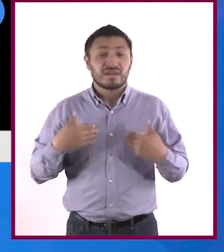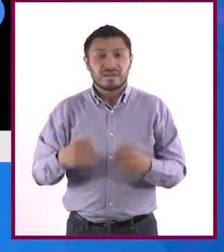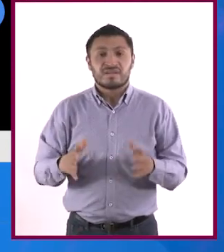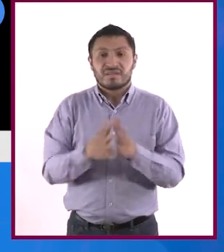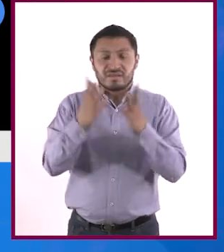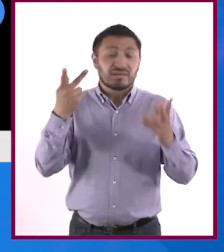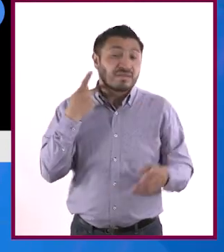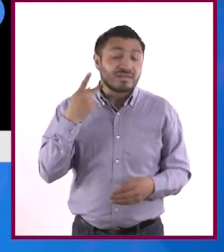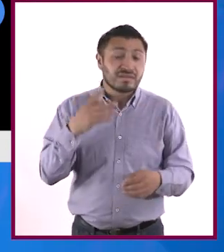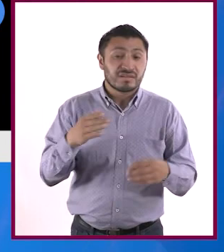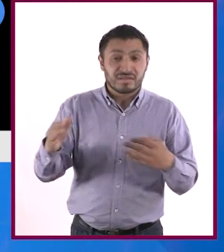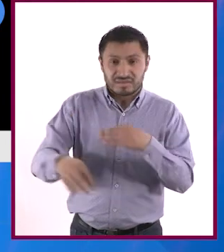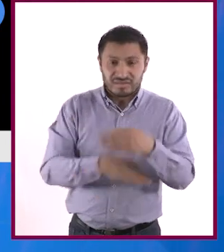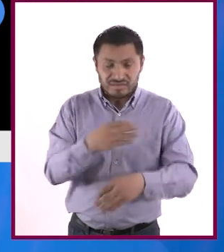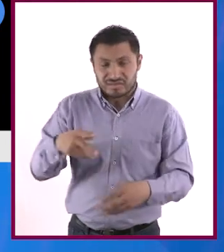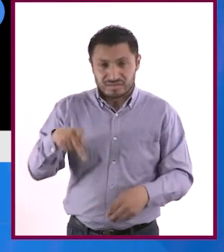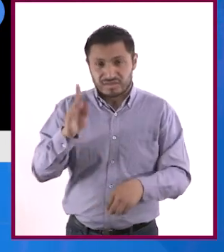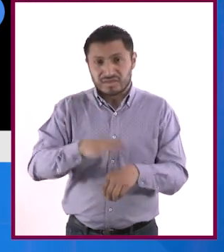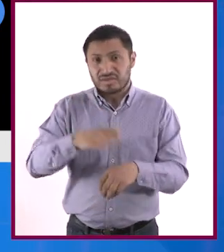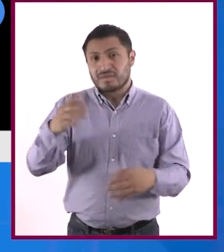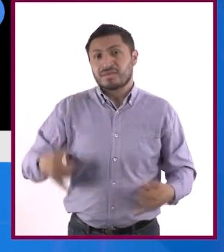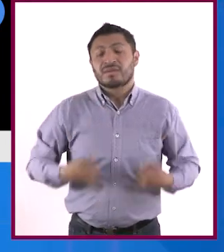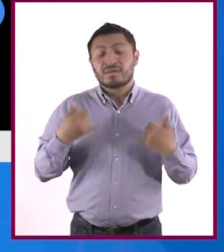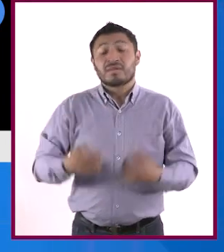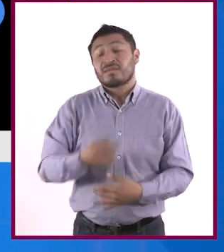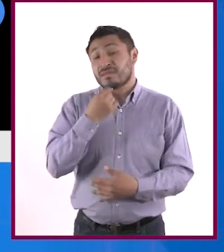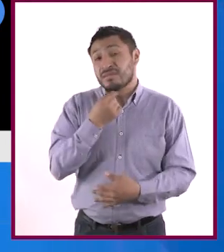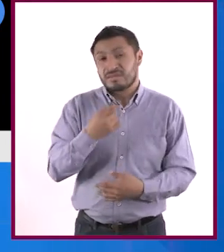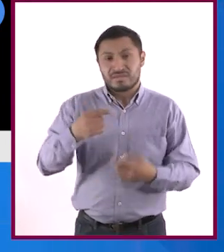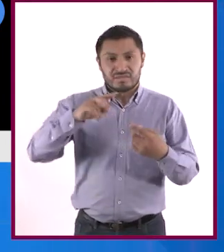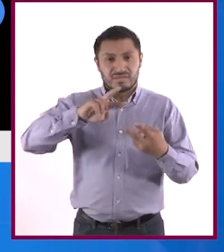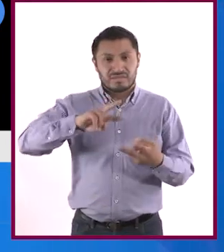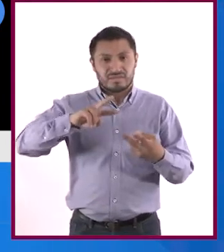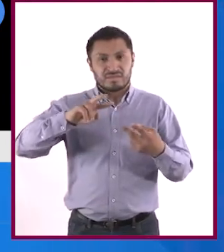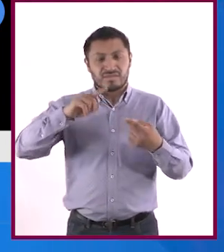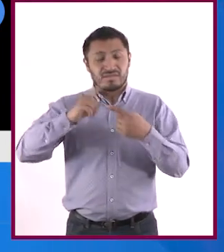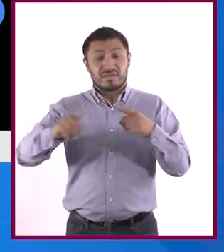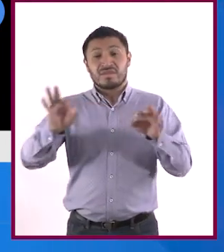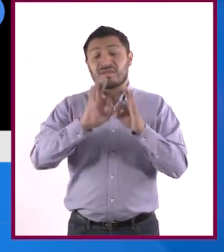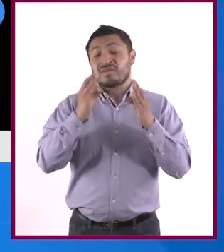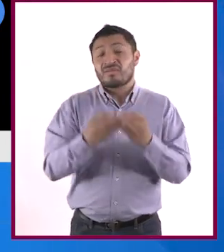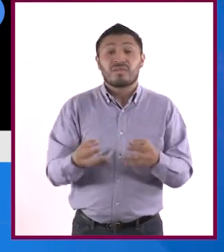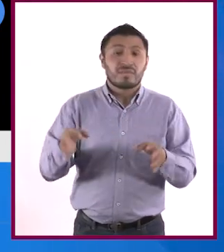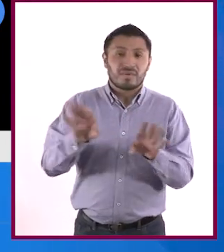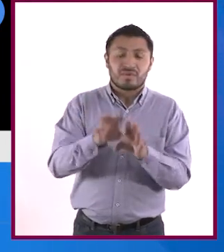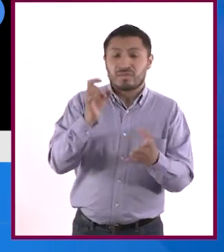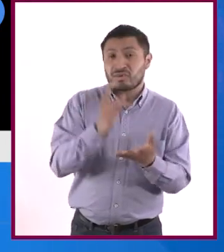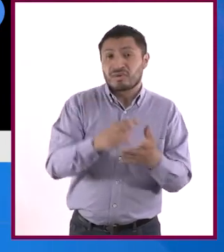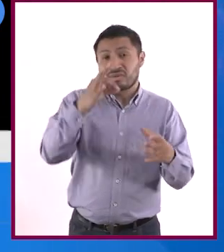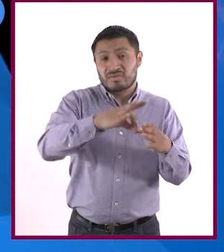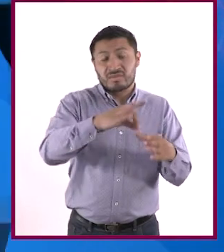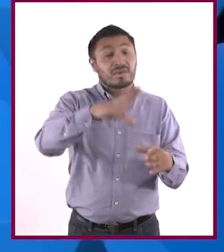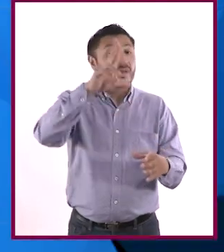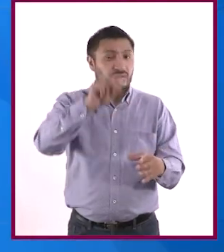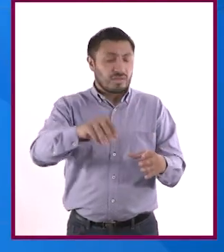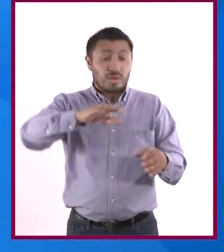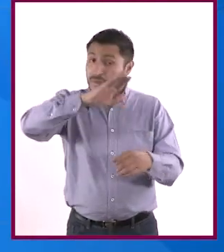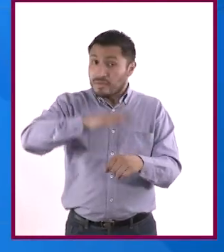todos, pero particularmente de niñas, niños y adolescentes, desde otro punto de vista que no sea simplemente lo electoral, que a veces es en lo que nos